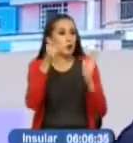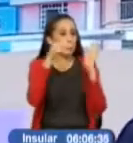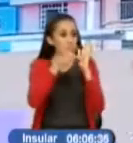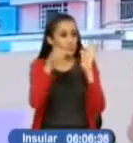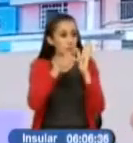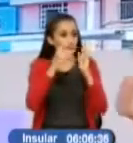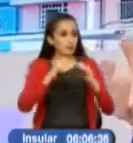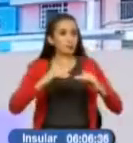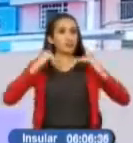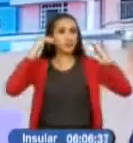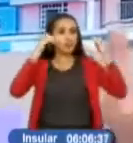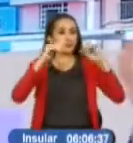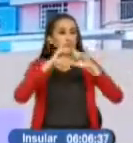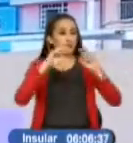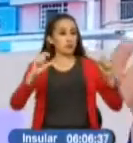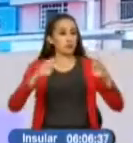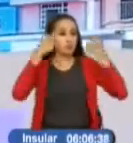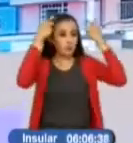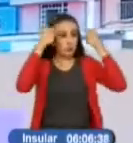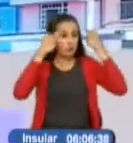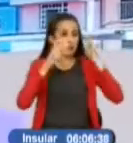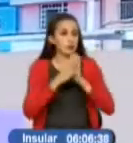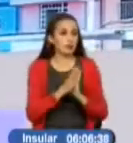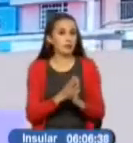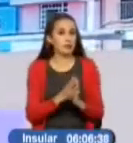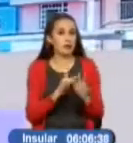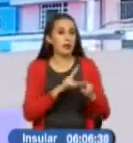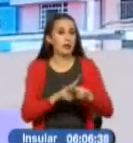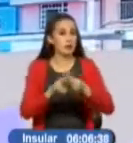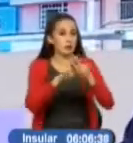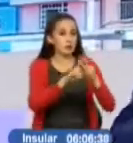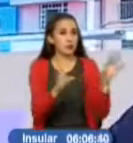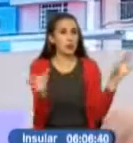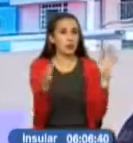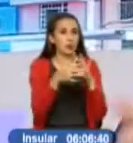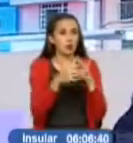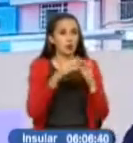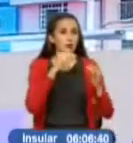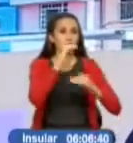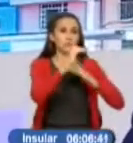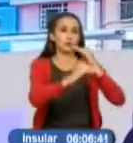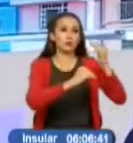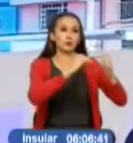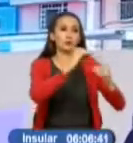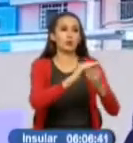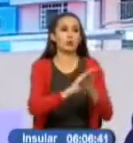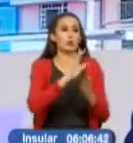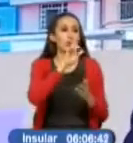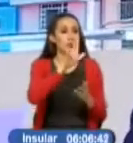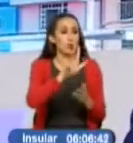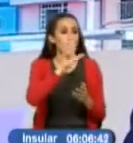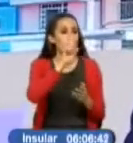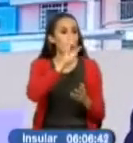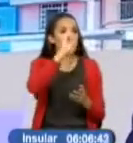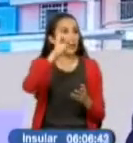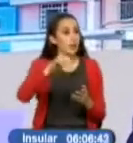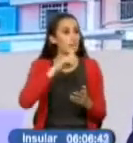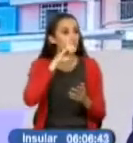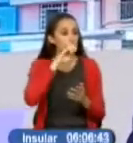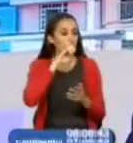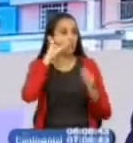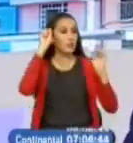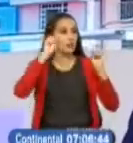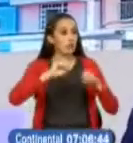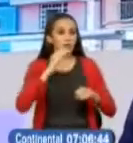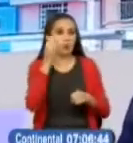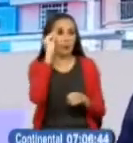colegios, se logra establecer un criterio de acuerdo de lo uno con lo otro. Durante este mes, a partir del 31 de julio, los chicos tienen